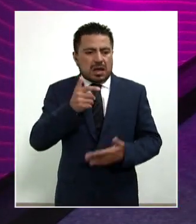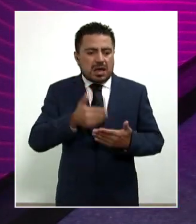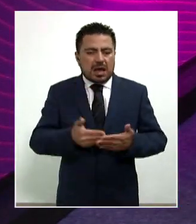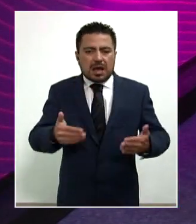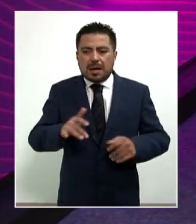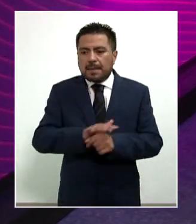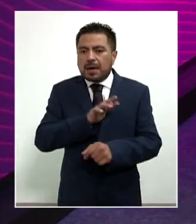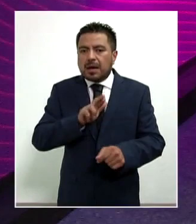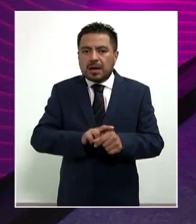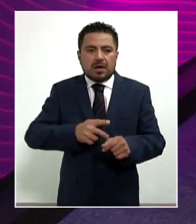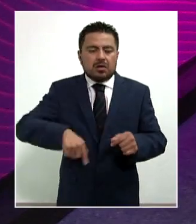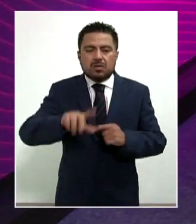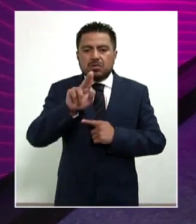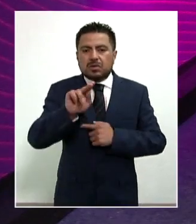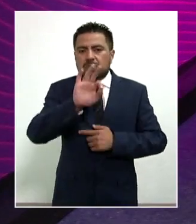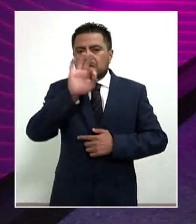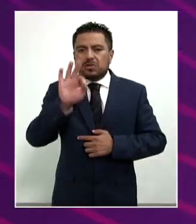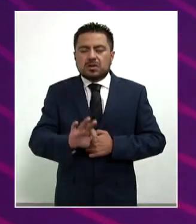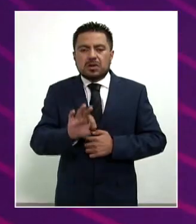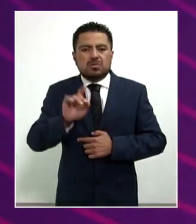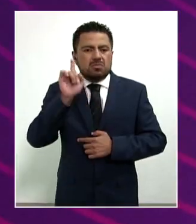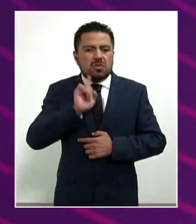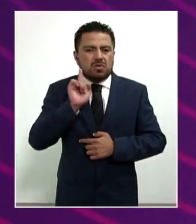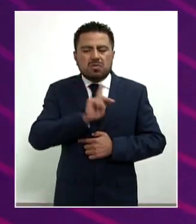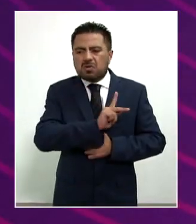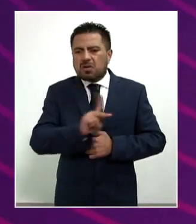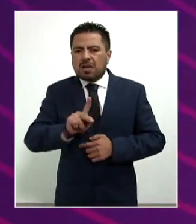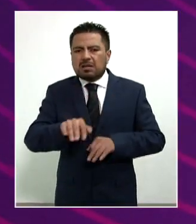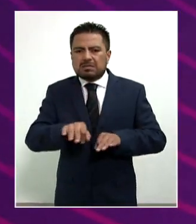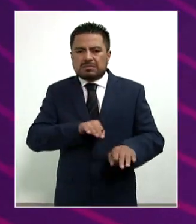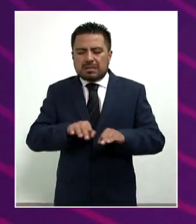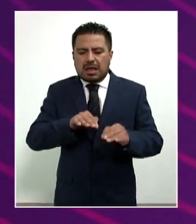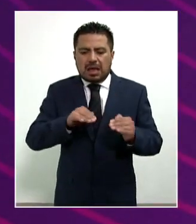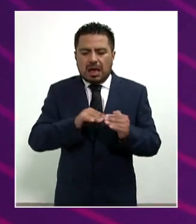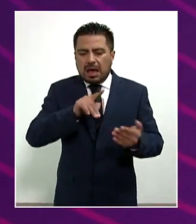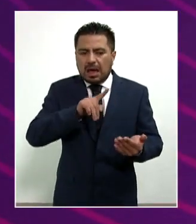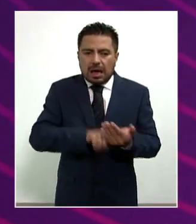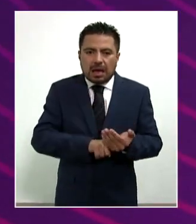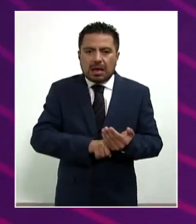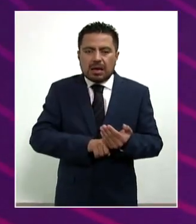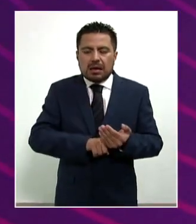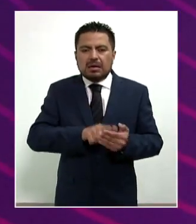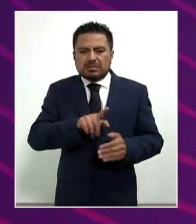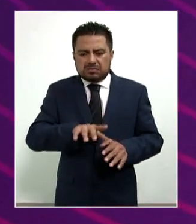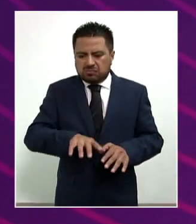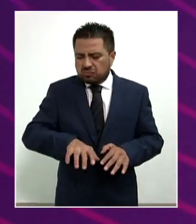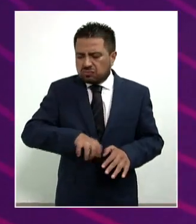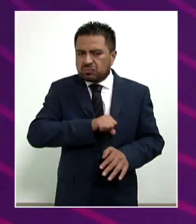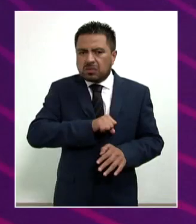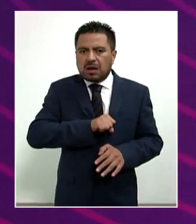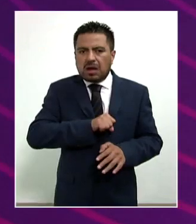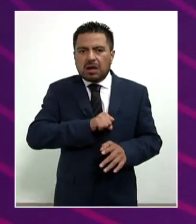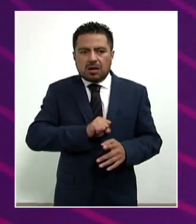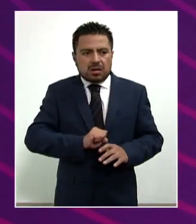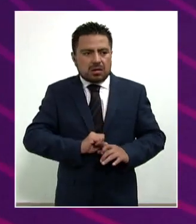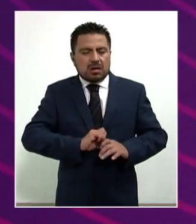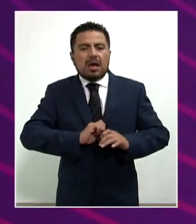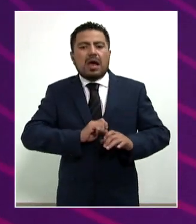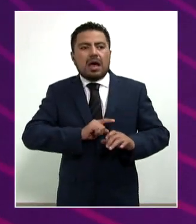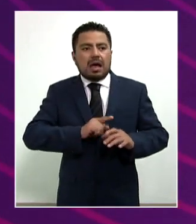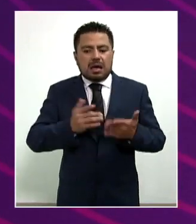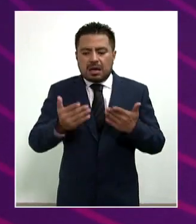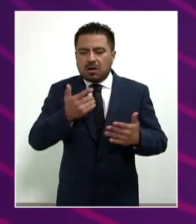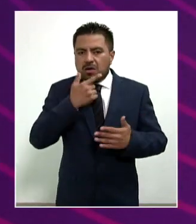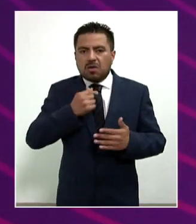la mayoría, el 80%, son mujeres que están trabajando en su casa. O sea, que están cargando la perspectiva de